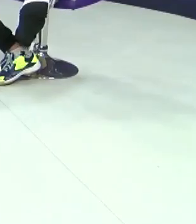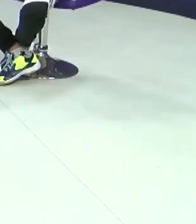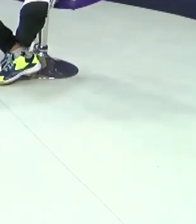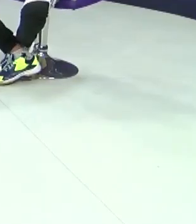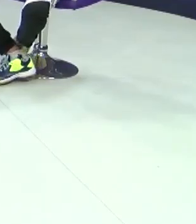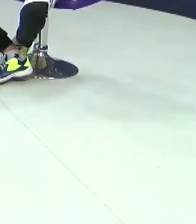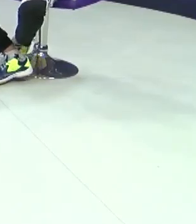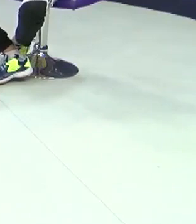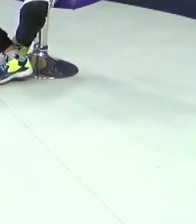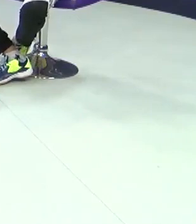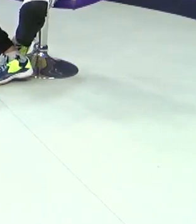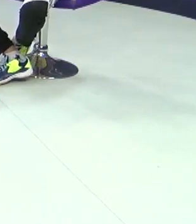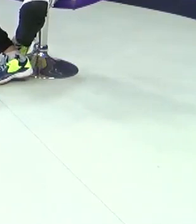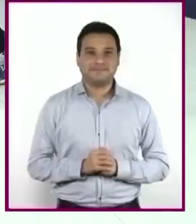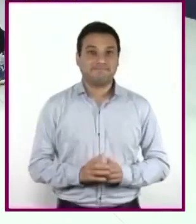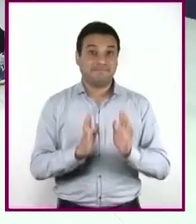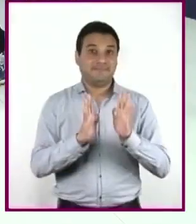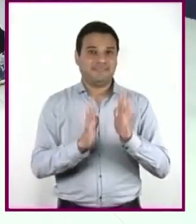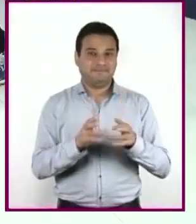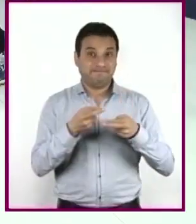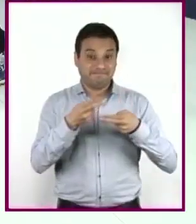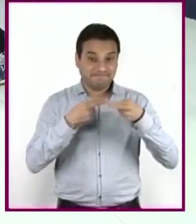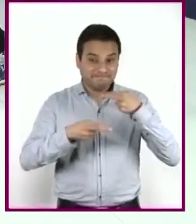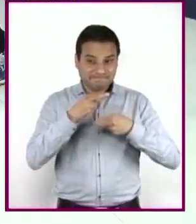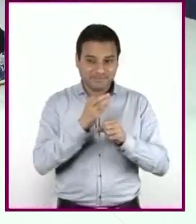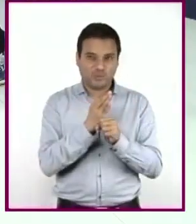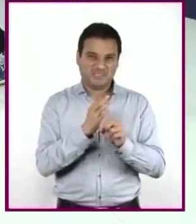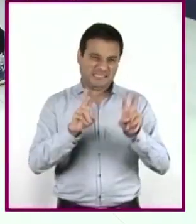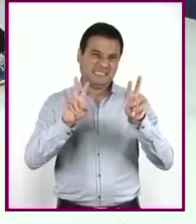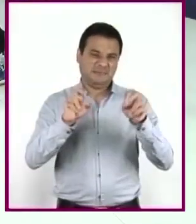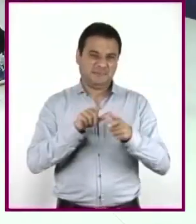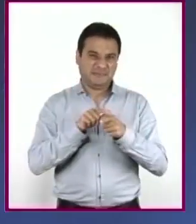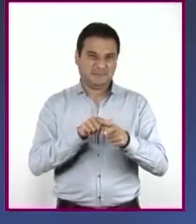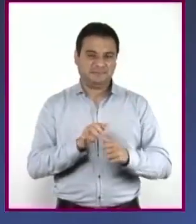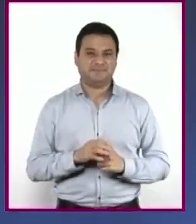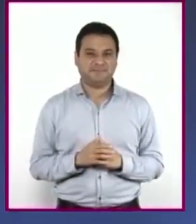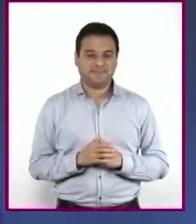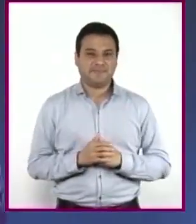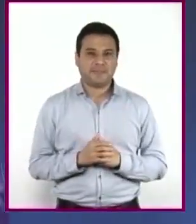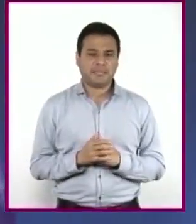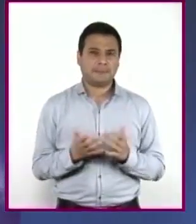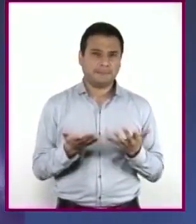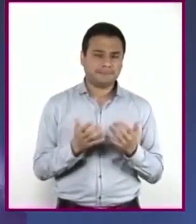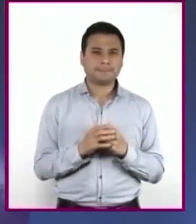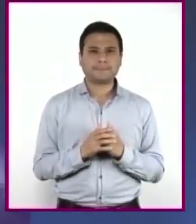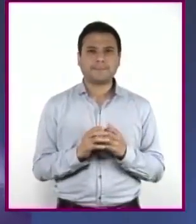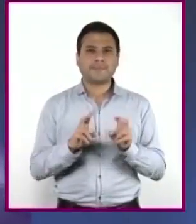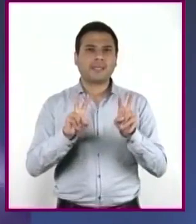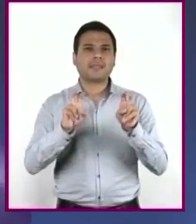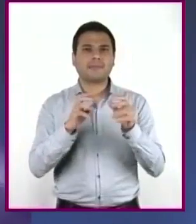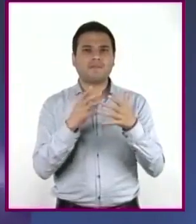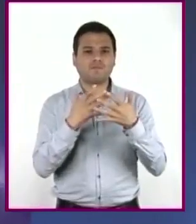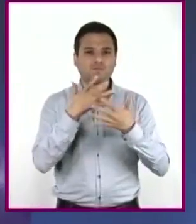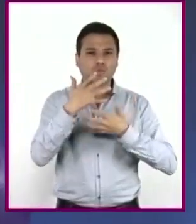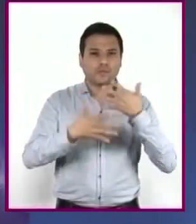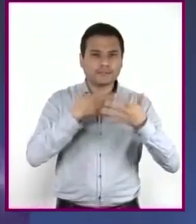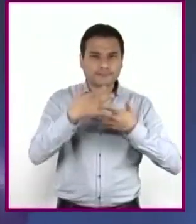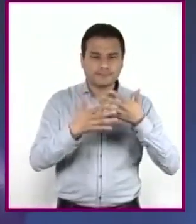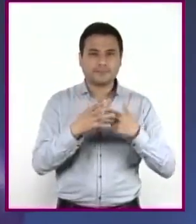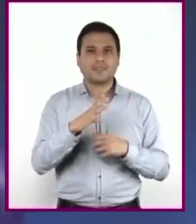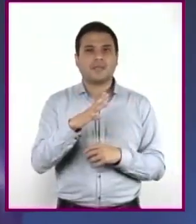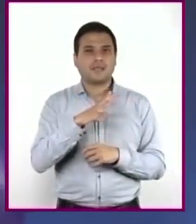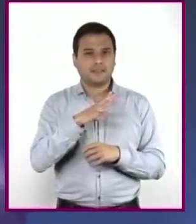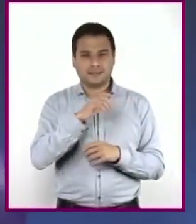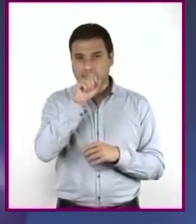Estamos de vuelta en Ingéniatelas para continuar con el tema de hoy. En la otra cara de la moneda sobre el contenido violento está el caso de la censura